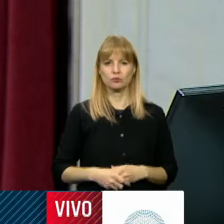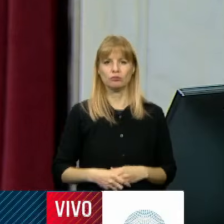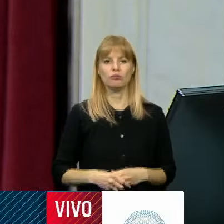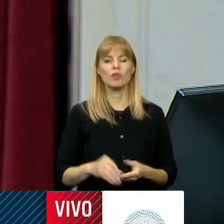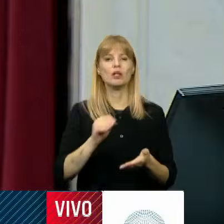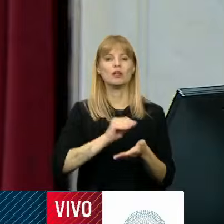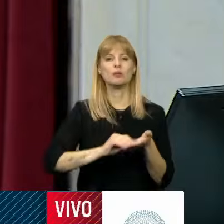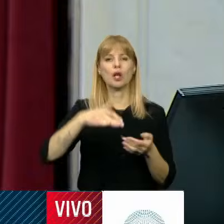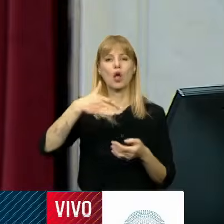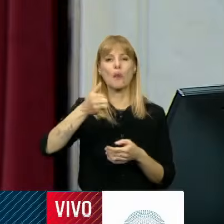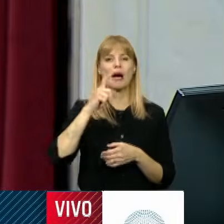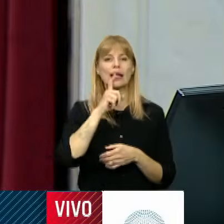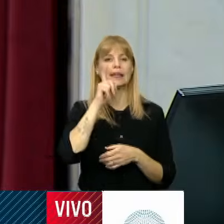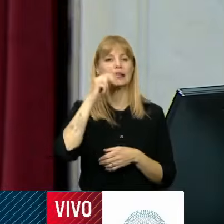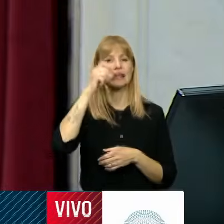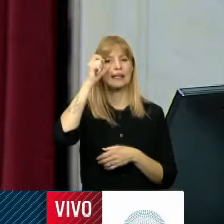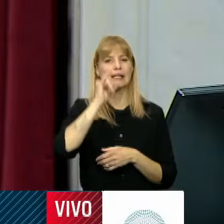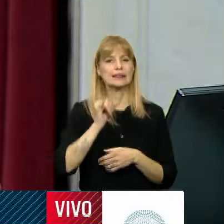Diputado Germán Martínez.